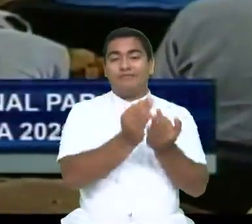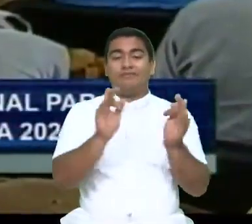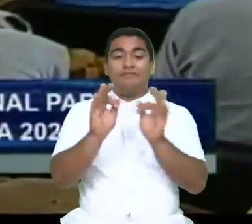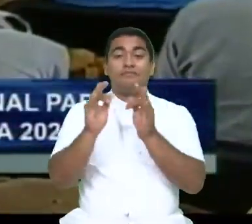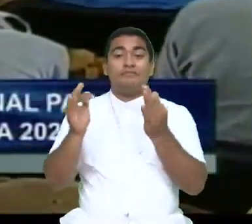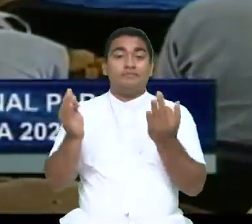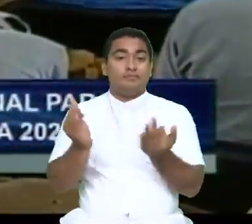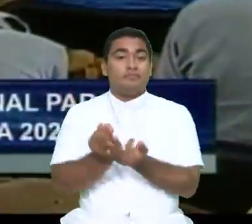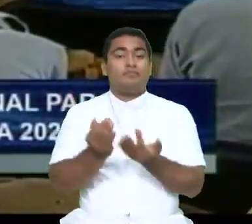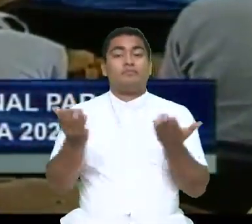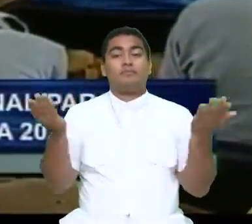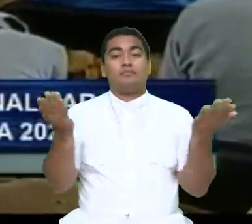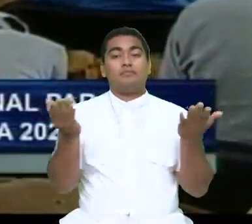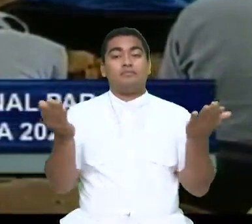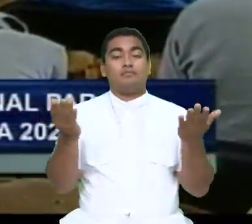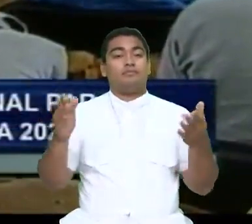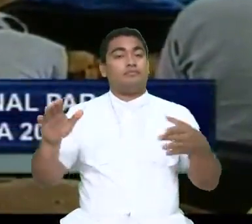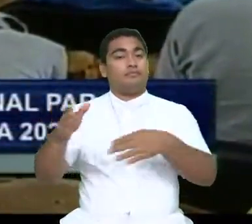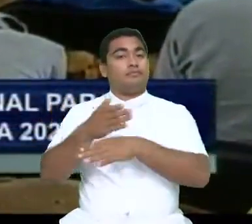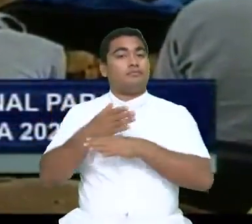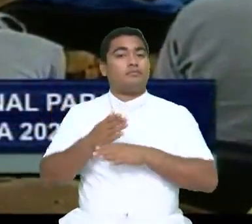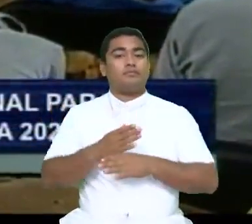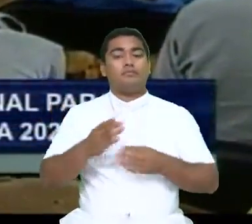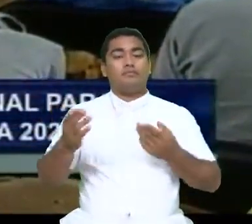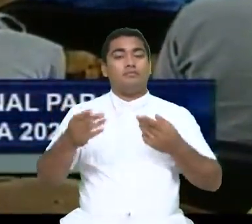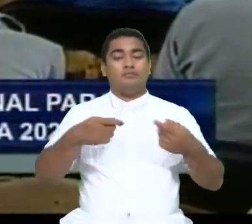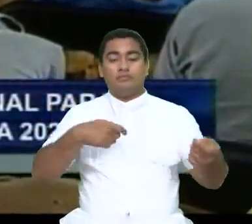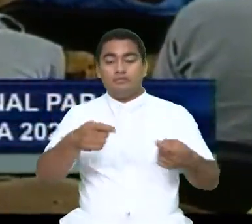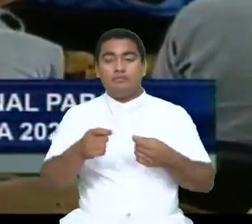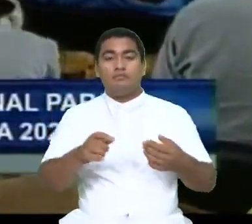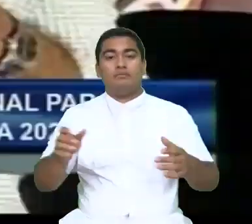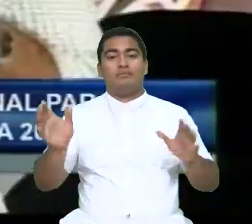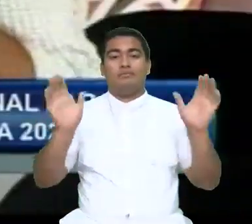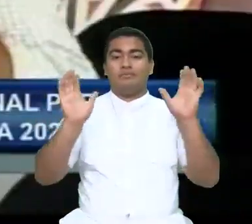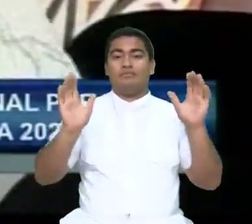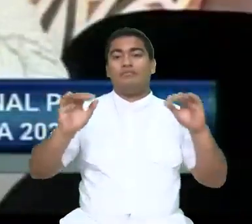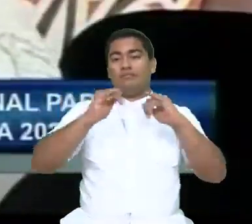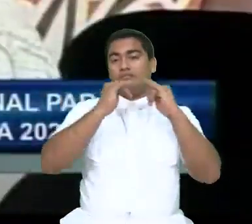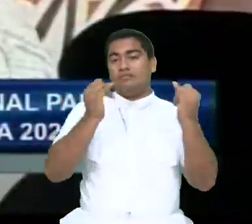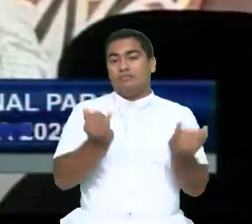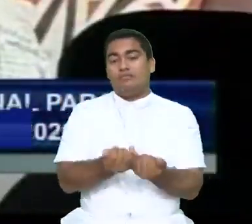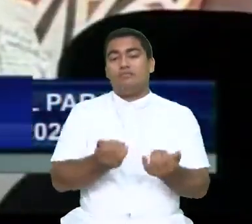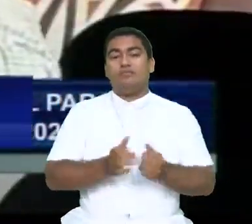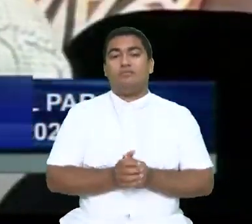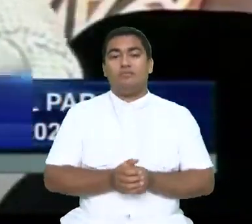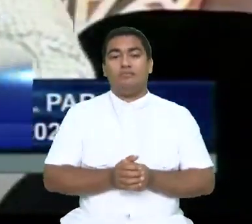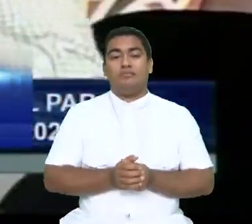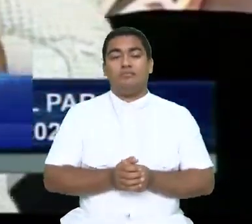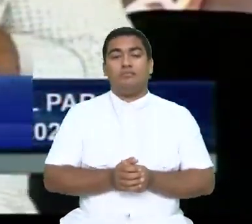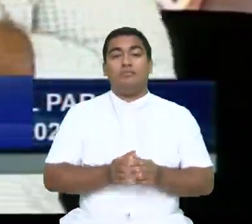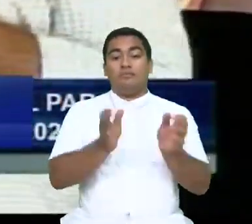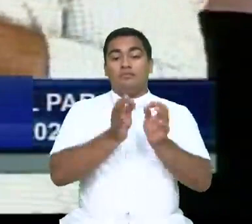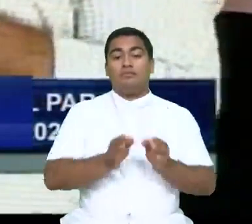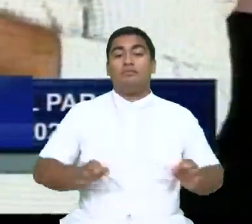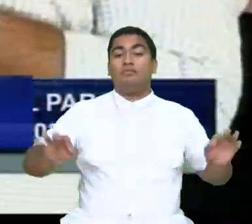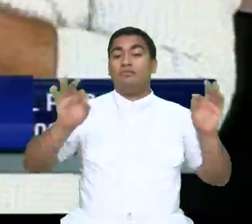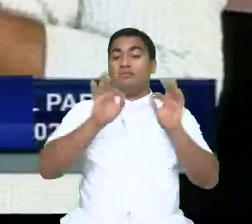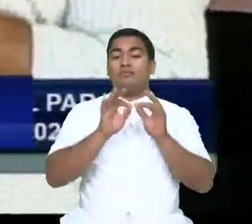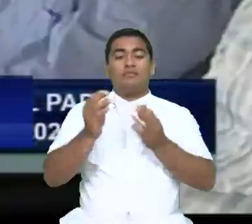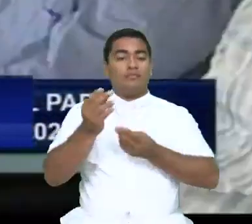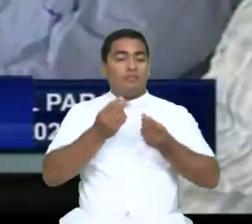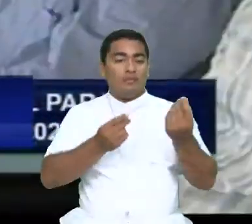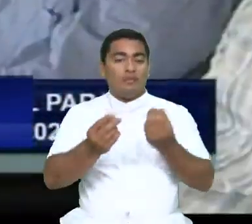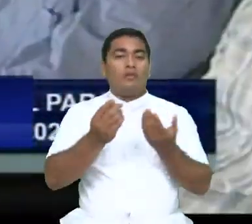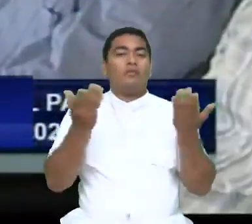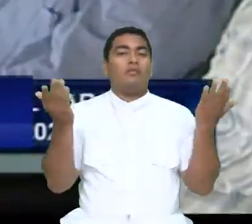y hacer frente a la variabilidad de precios en los mercados internacionales. La producción es la base de nuestra economía,